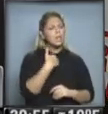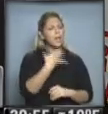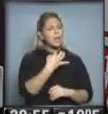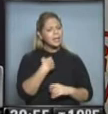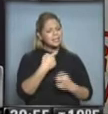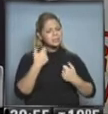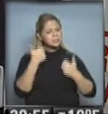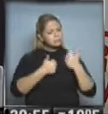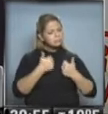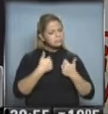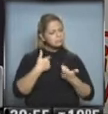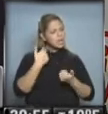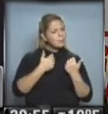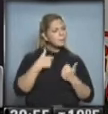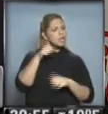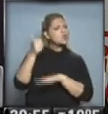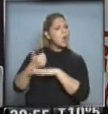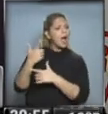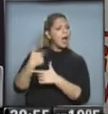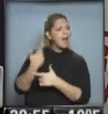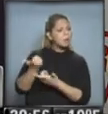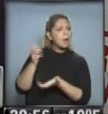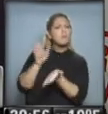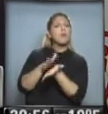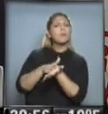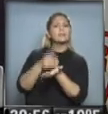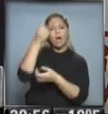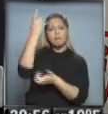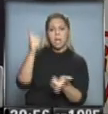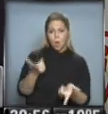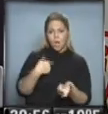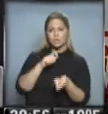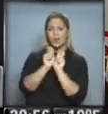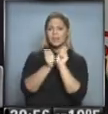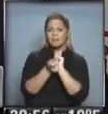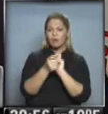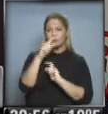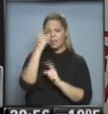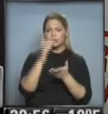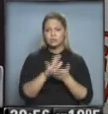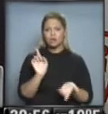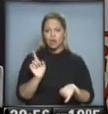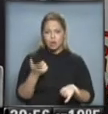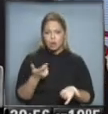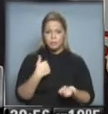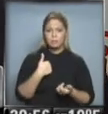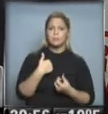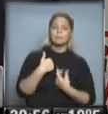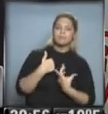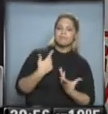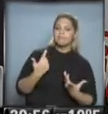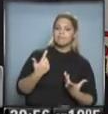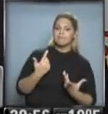campaña en torno a fantasmas ya que no hay una propuesta oficial de reforma constitucional ni de reflexión bueno